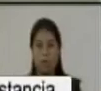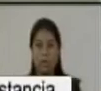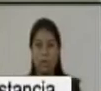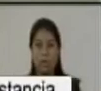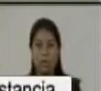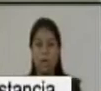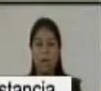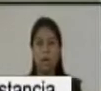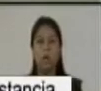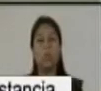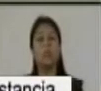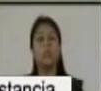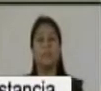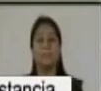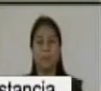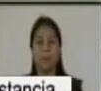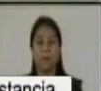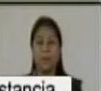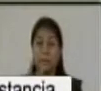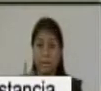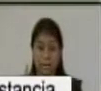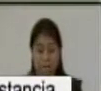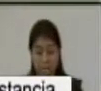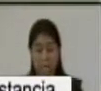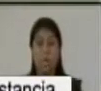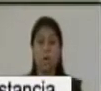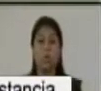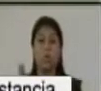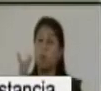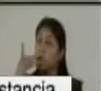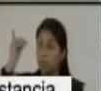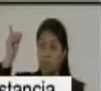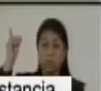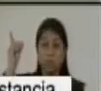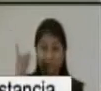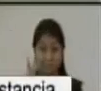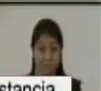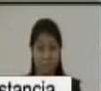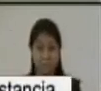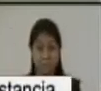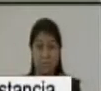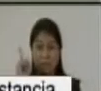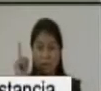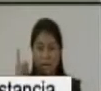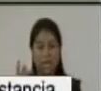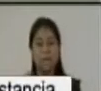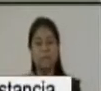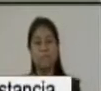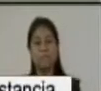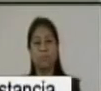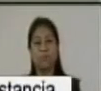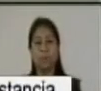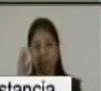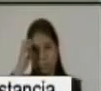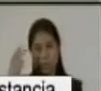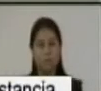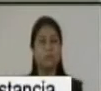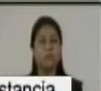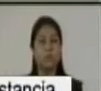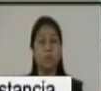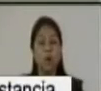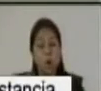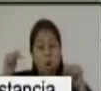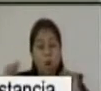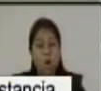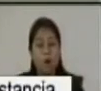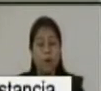en el que el Hijo de Dios se sacrificó por nosotros. Y hoy es el momento que nosotros